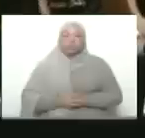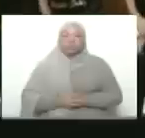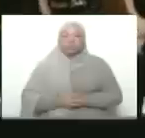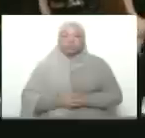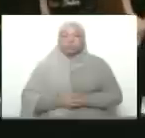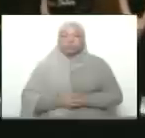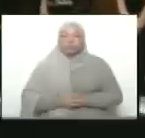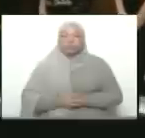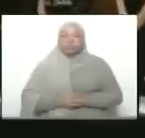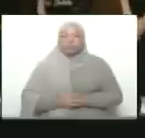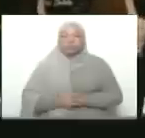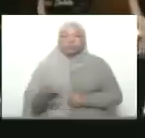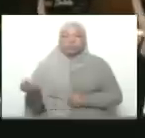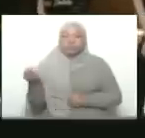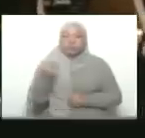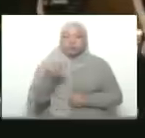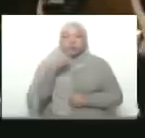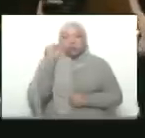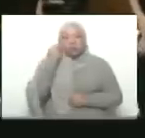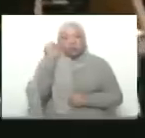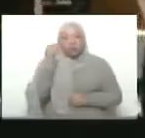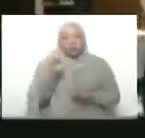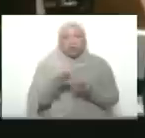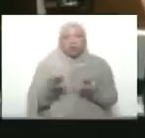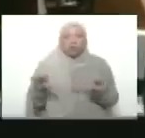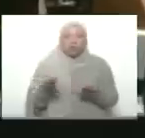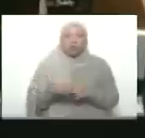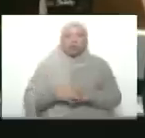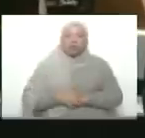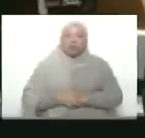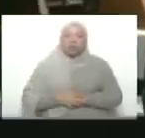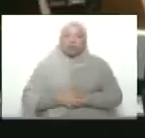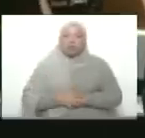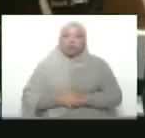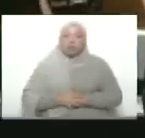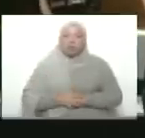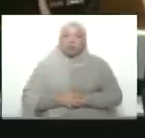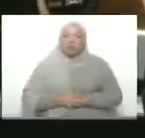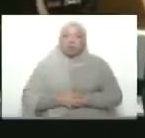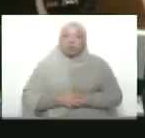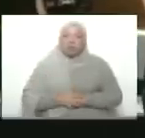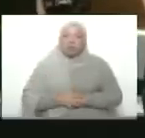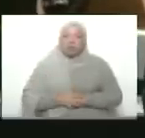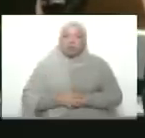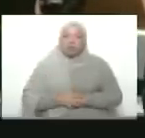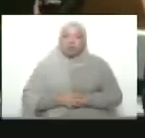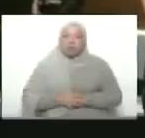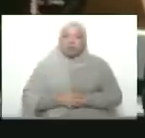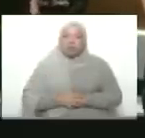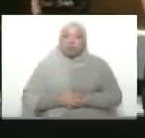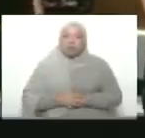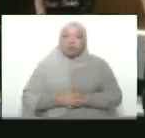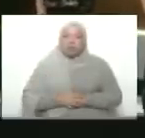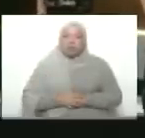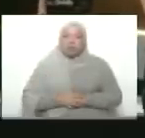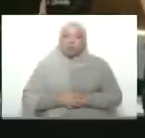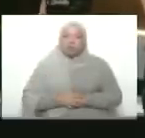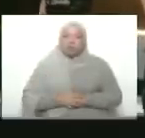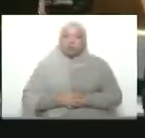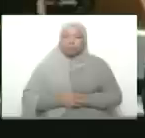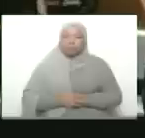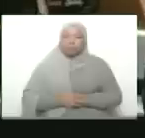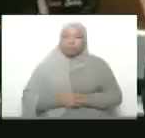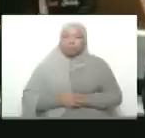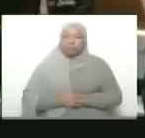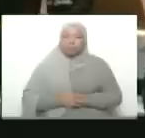por más y yo siempre pienso en la educación cuando yo veo por ejemplo el movimiento de